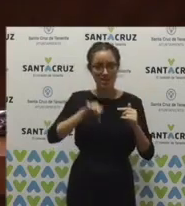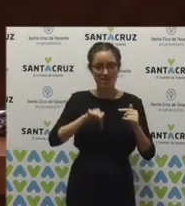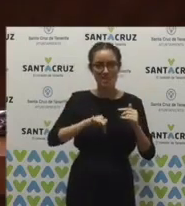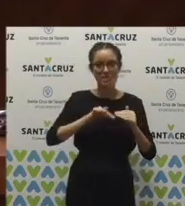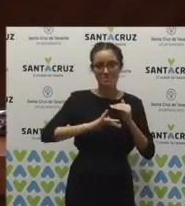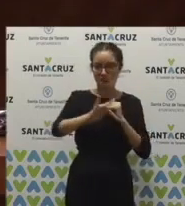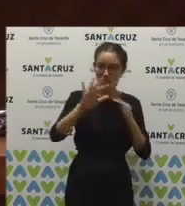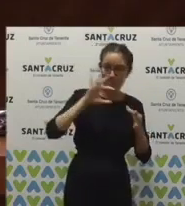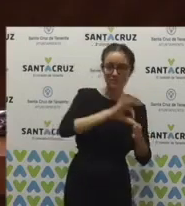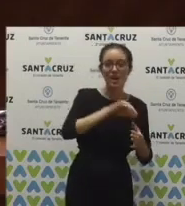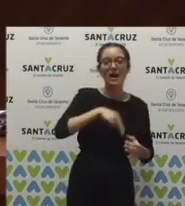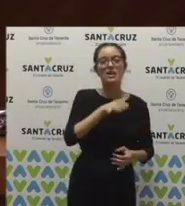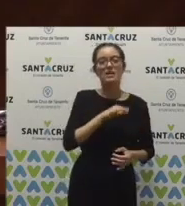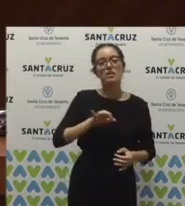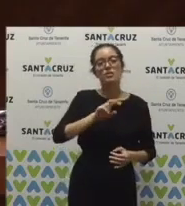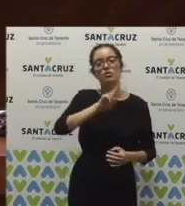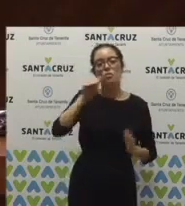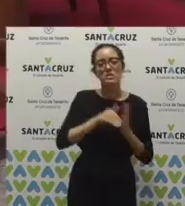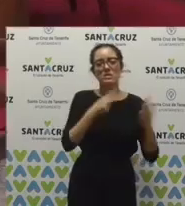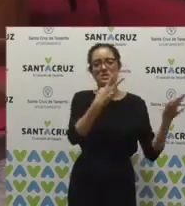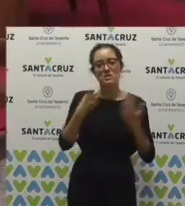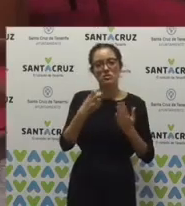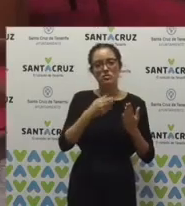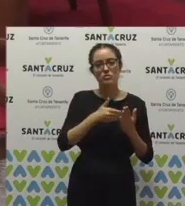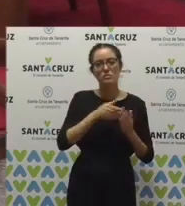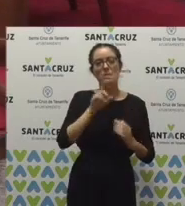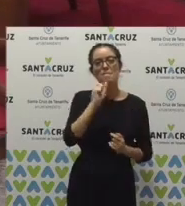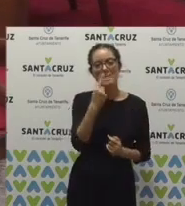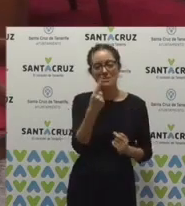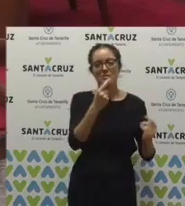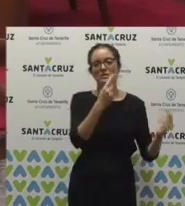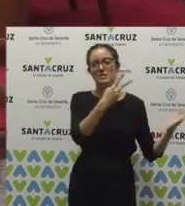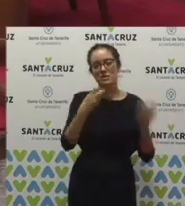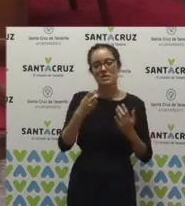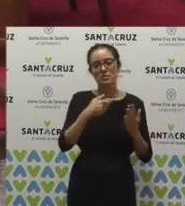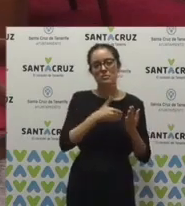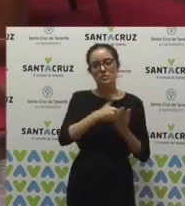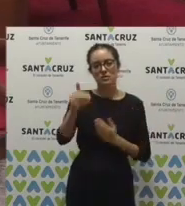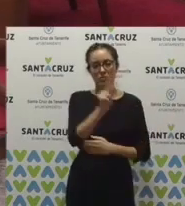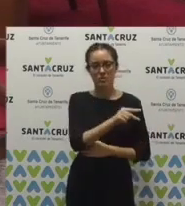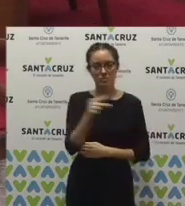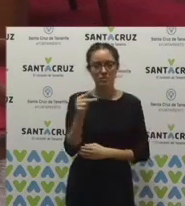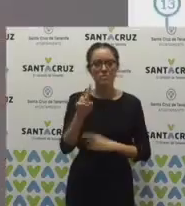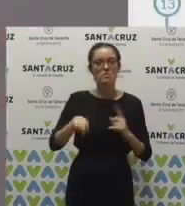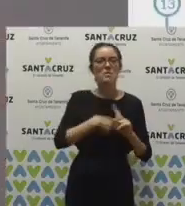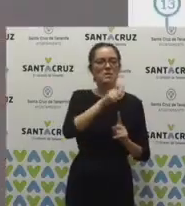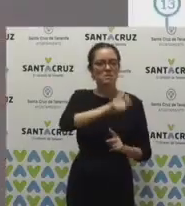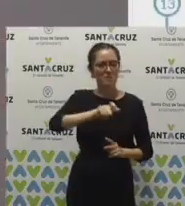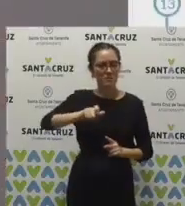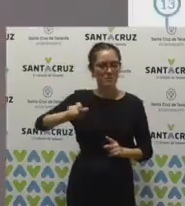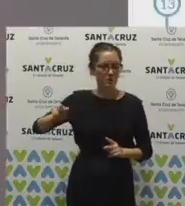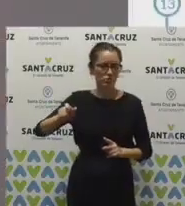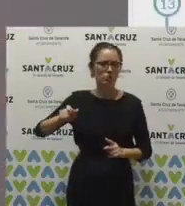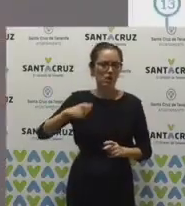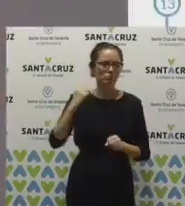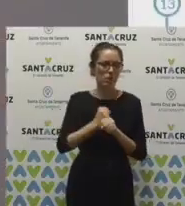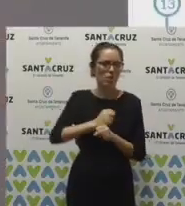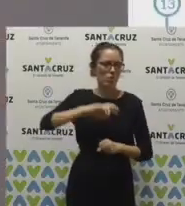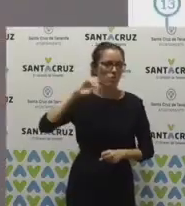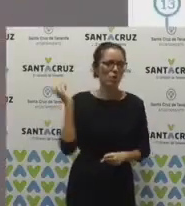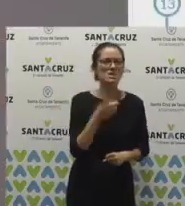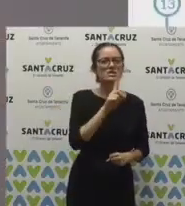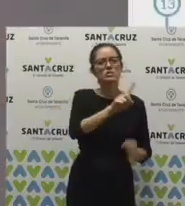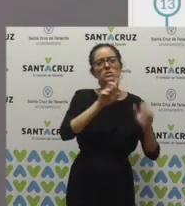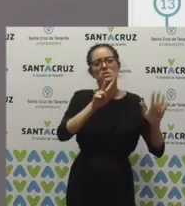2700 millones de euros y da empleo a unas 60.000 personas en 165 profesiones diferentes